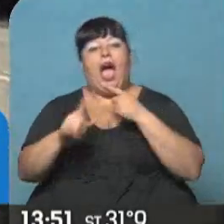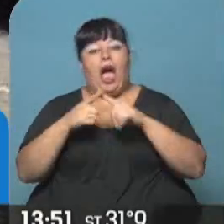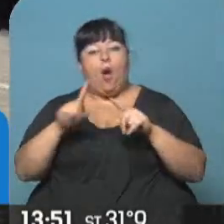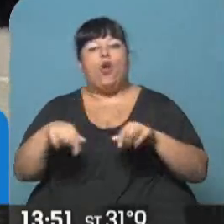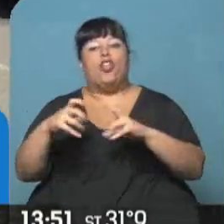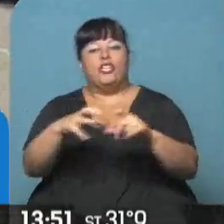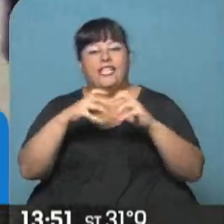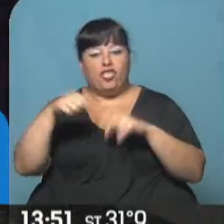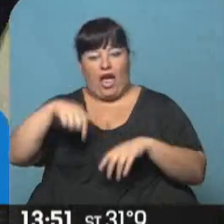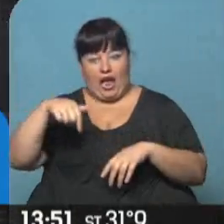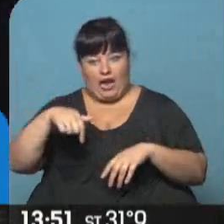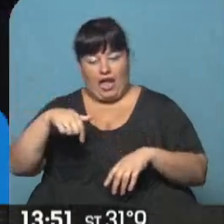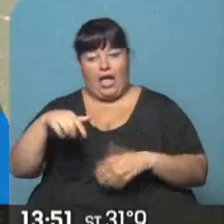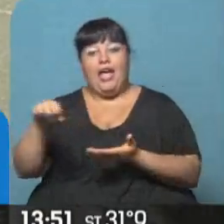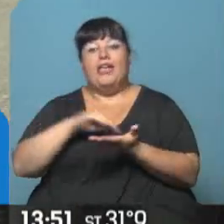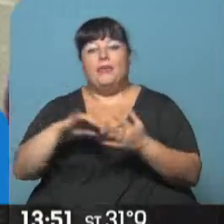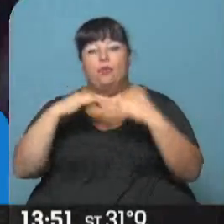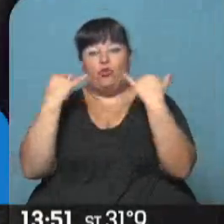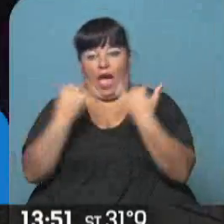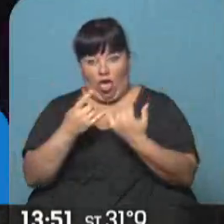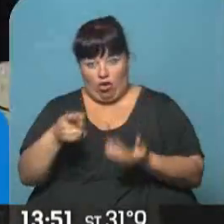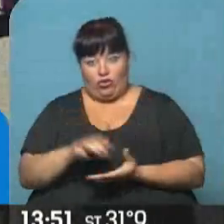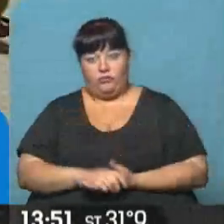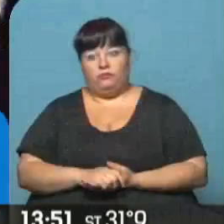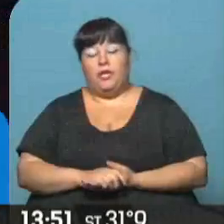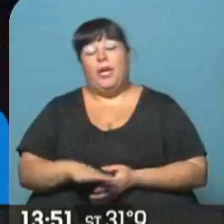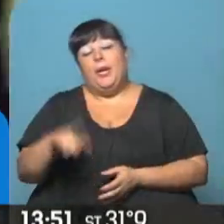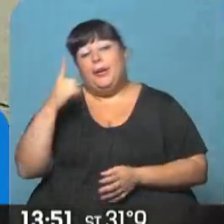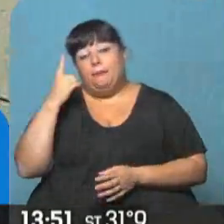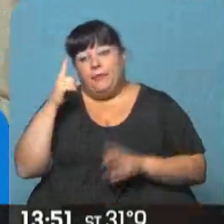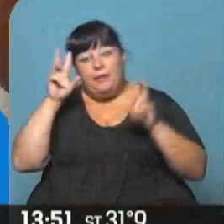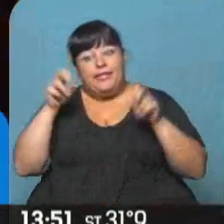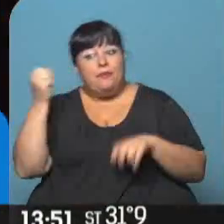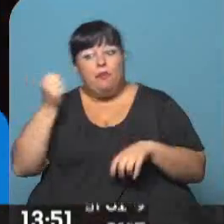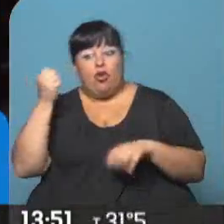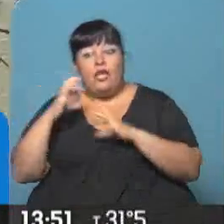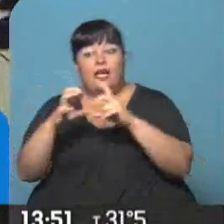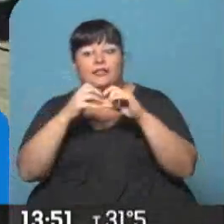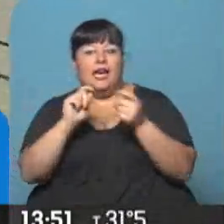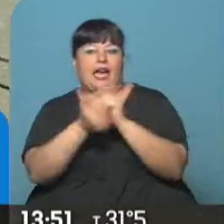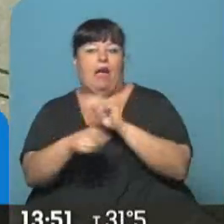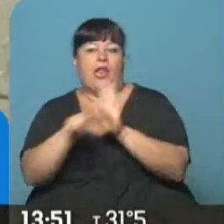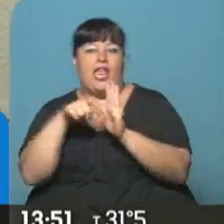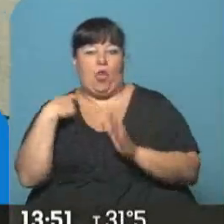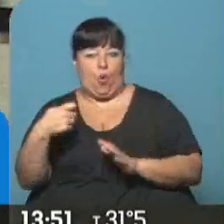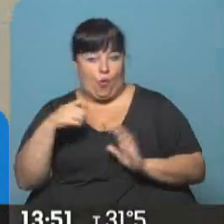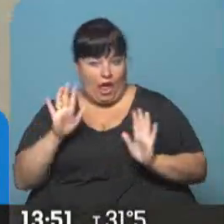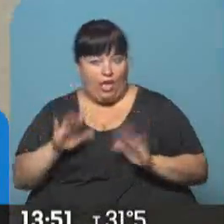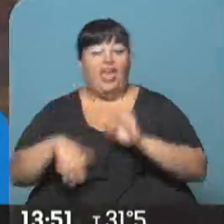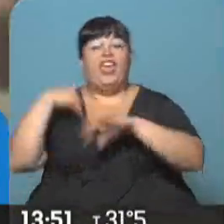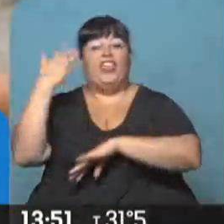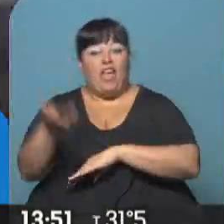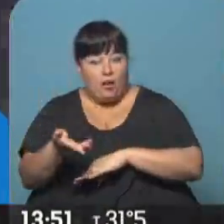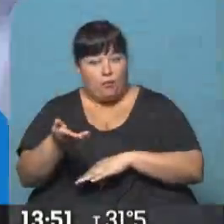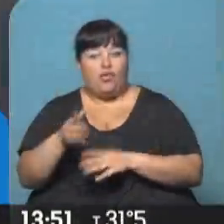la sesión aquí en la Cámara de Diputados, principal tema para tratar la reforma previsional y